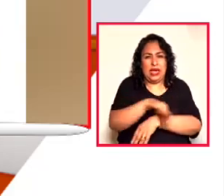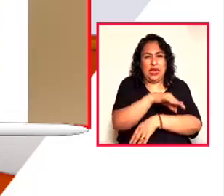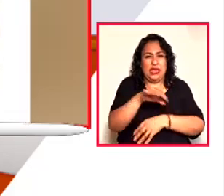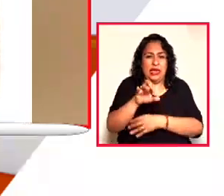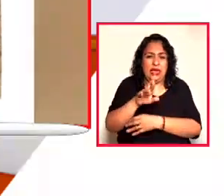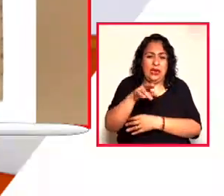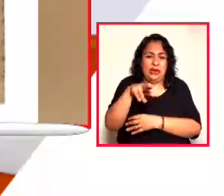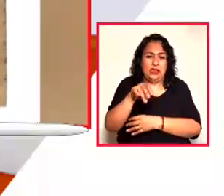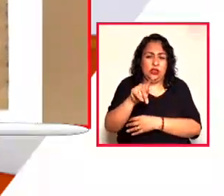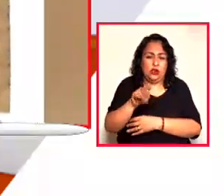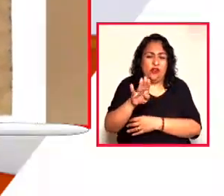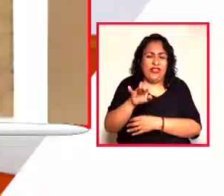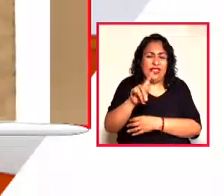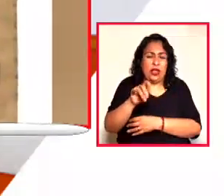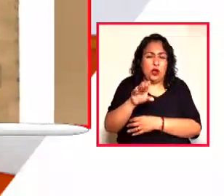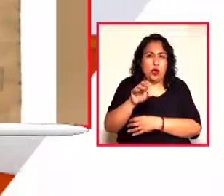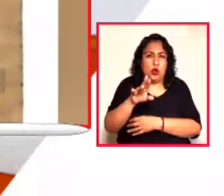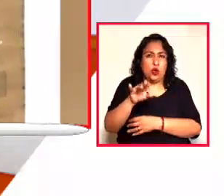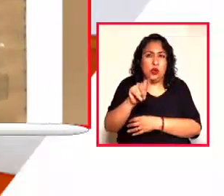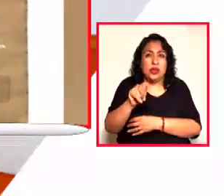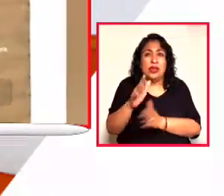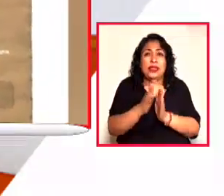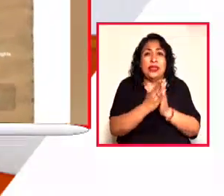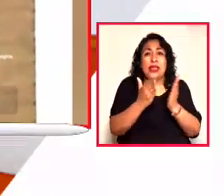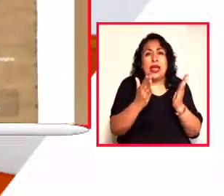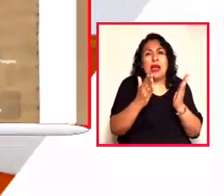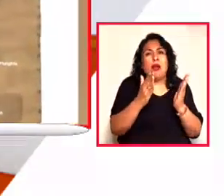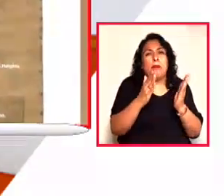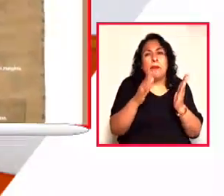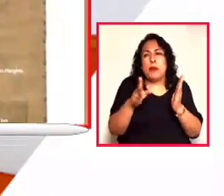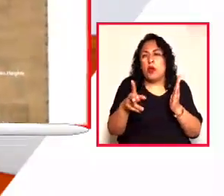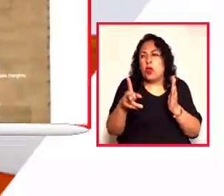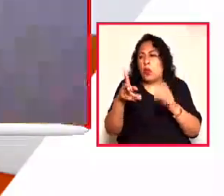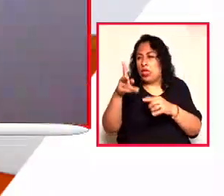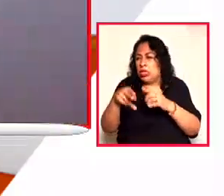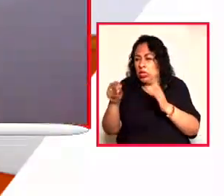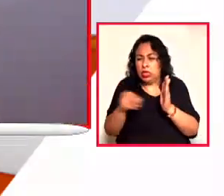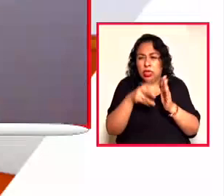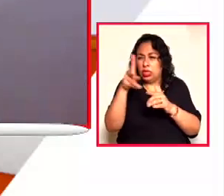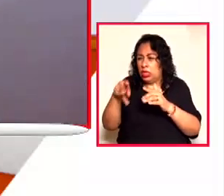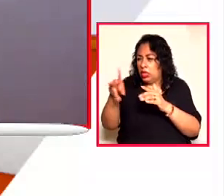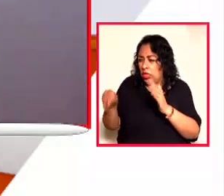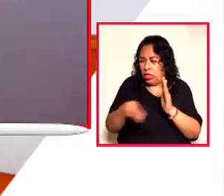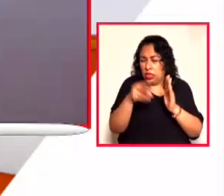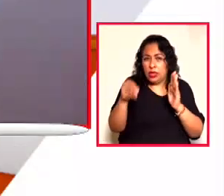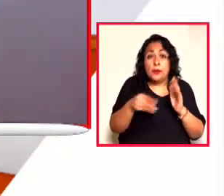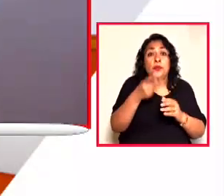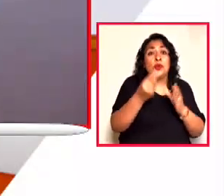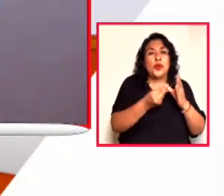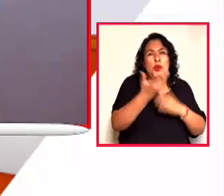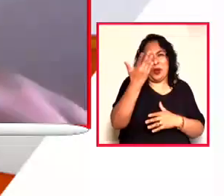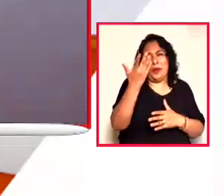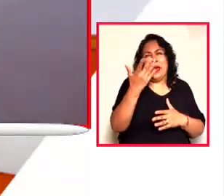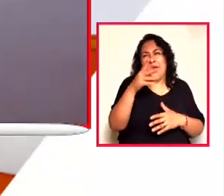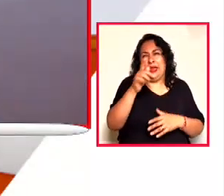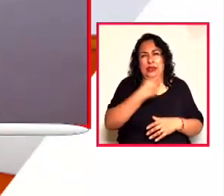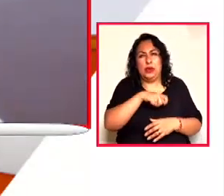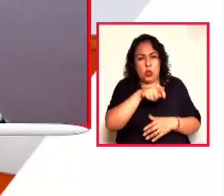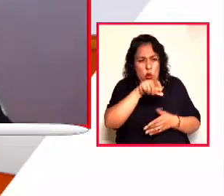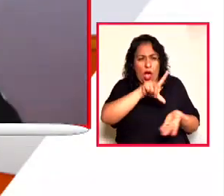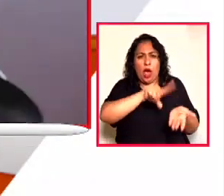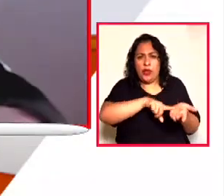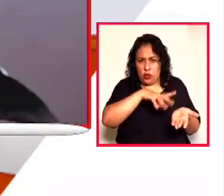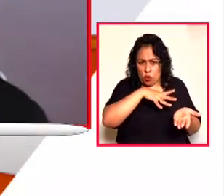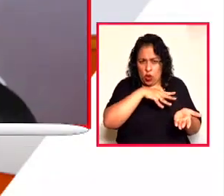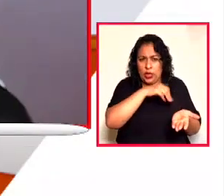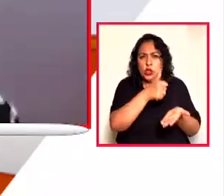Betancourt en su texto llamado Un mosaico de retazos. La nueva traza española, siguen existiendo las ciudades indígenas como Tlatelolco, y